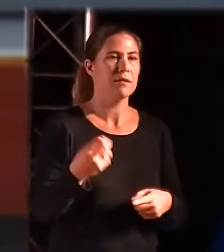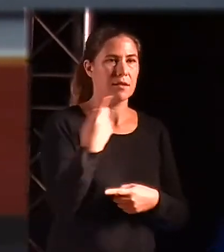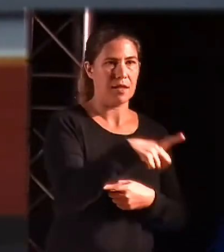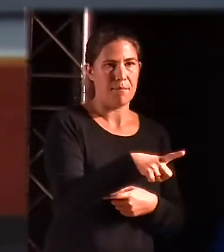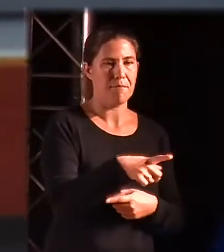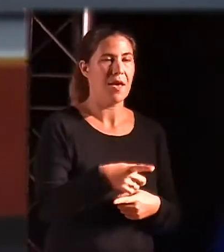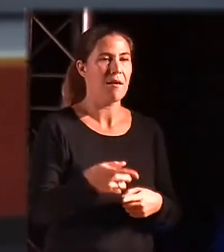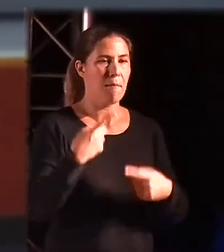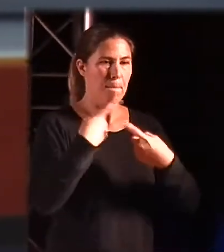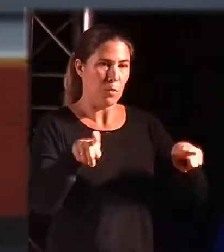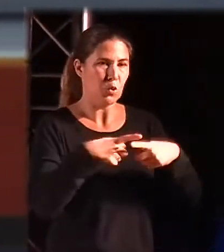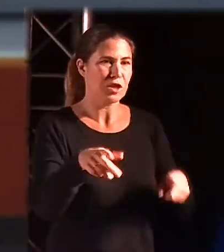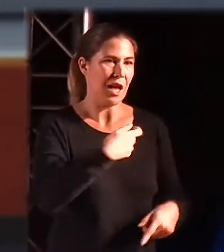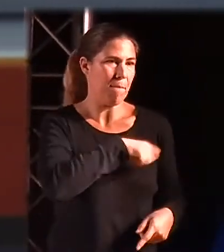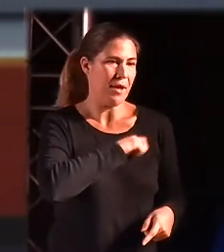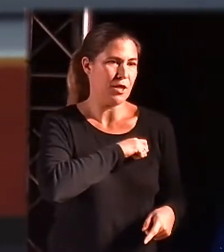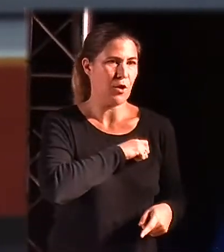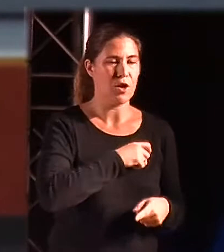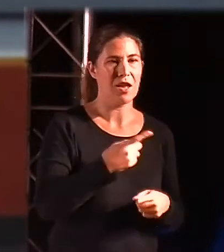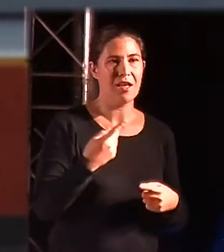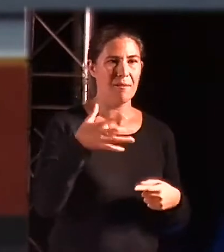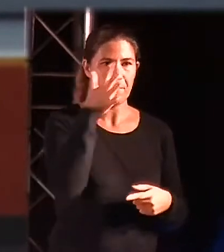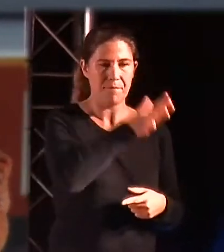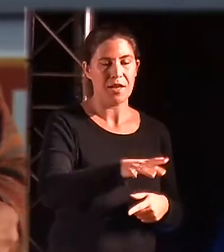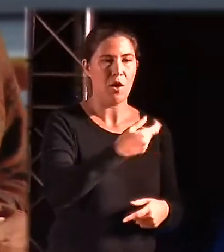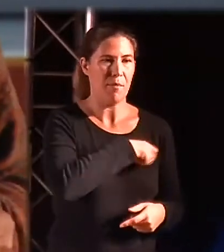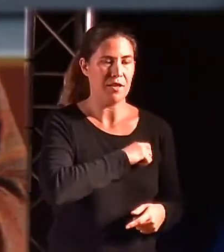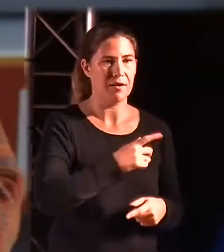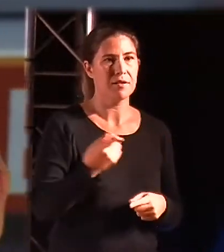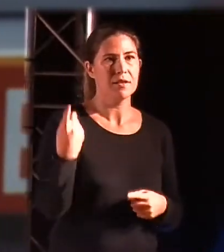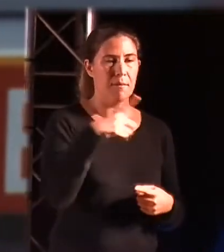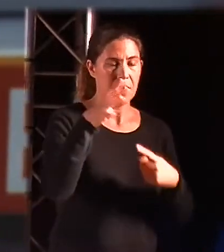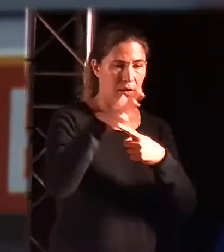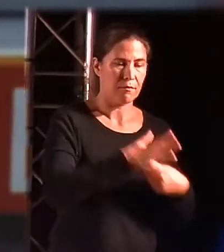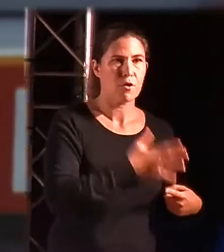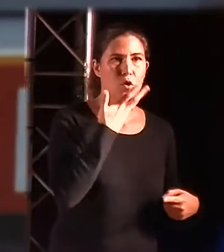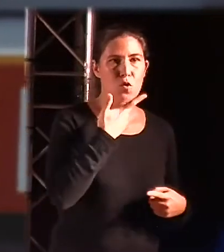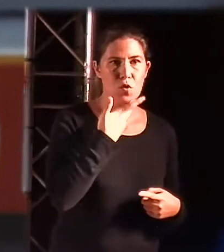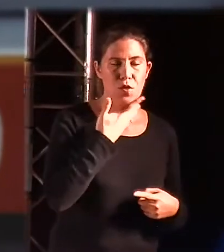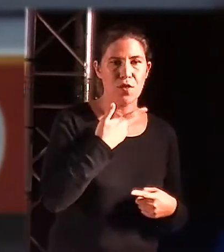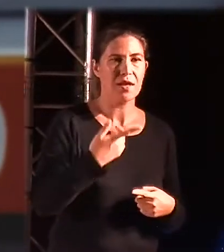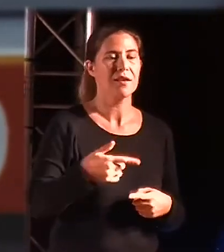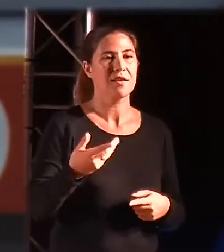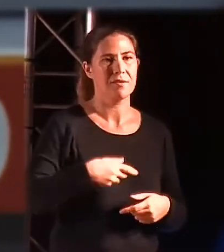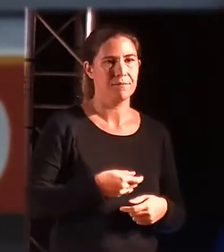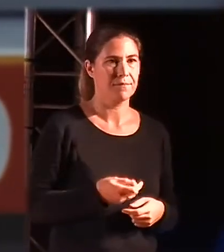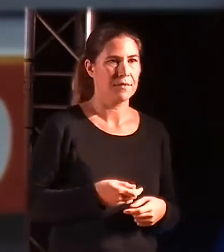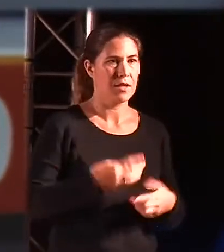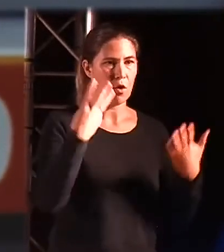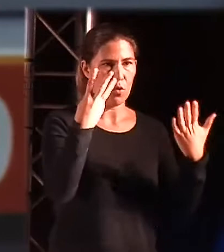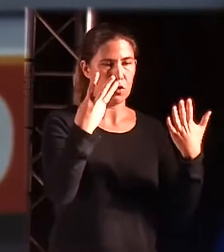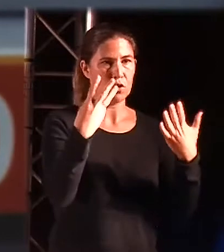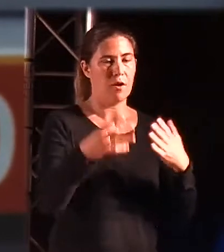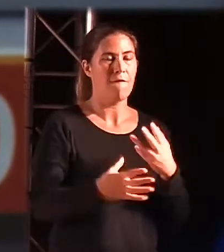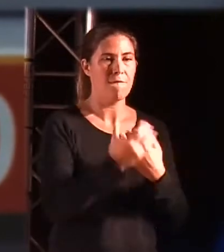Rioja. Conocen nuestros sesgos y los utilizan en su favor. Número 8.